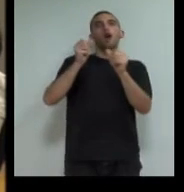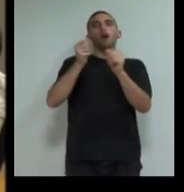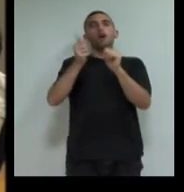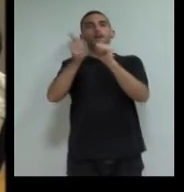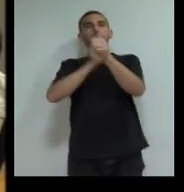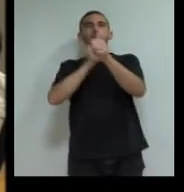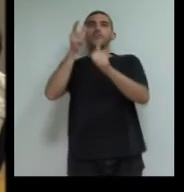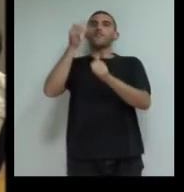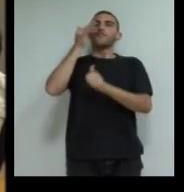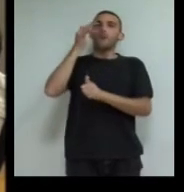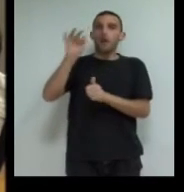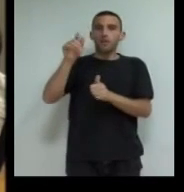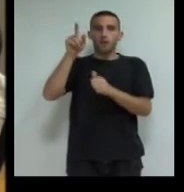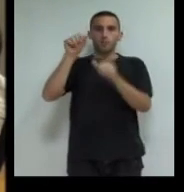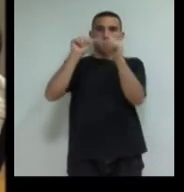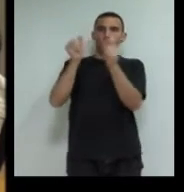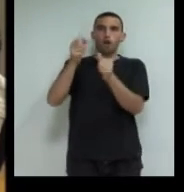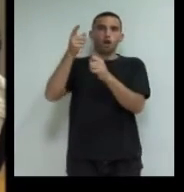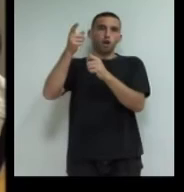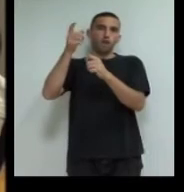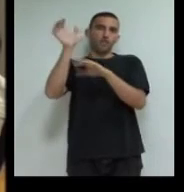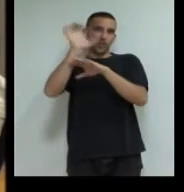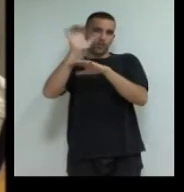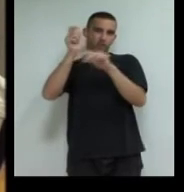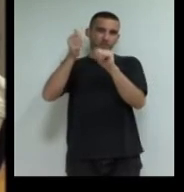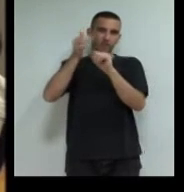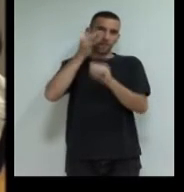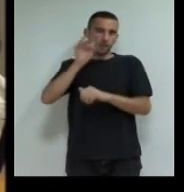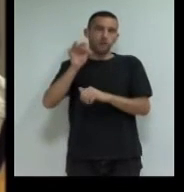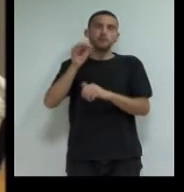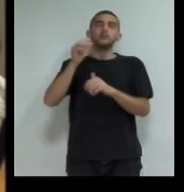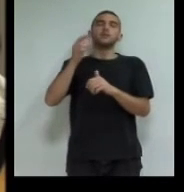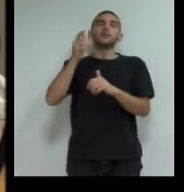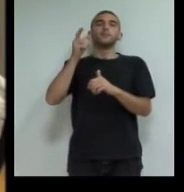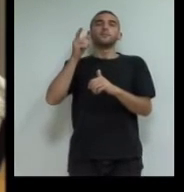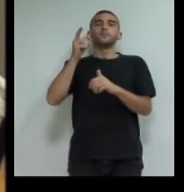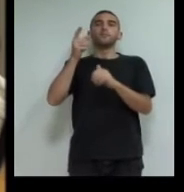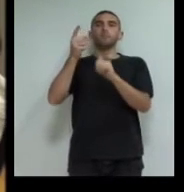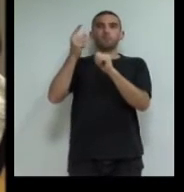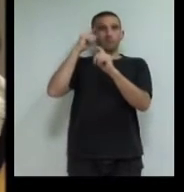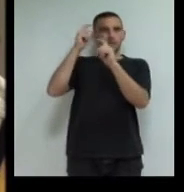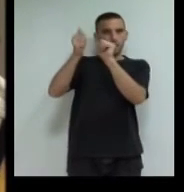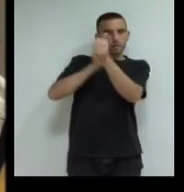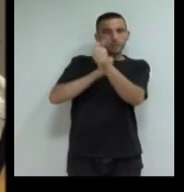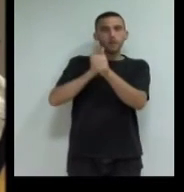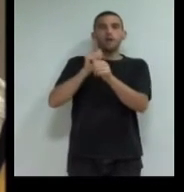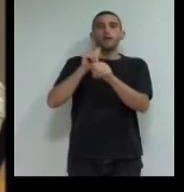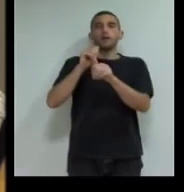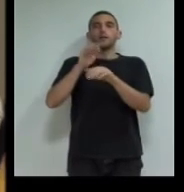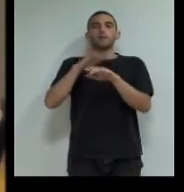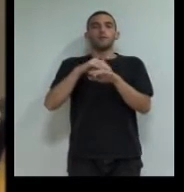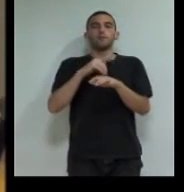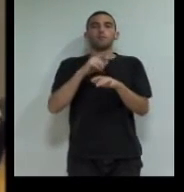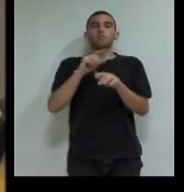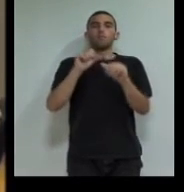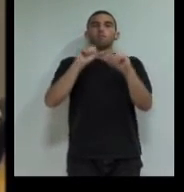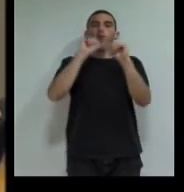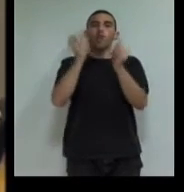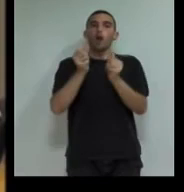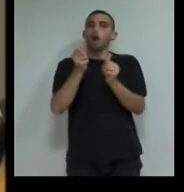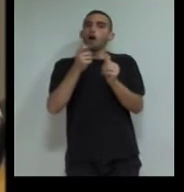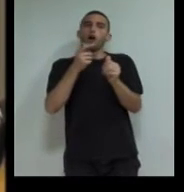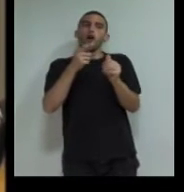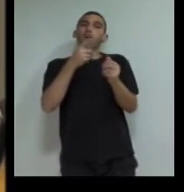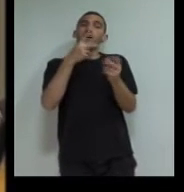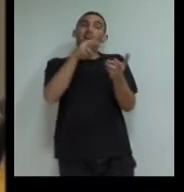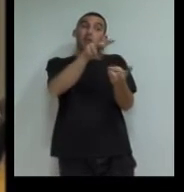cine francés, en el que bueno, las aportaciones hechas a la producción cinematográfica tuviesen un modelo de desgravación directa